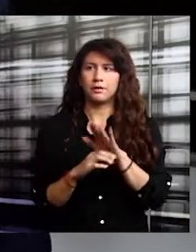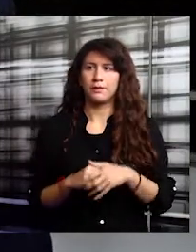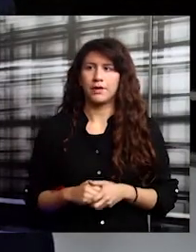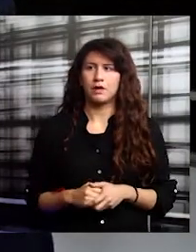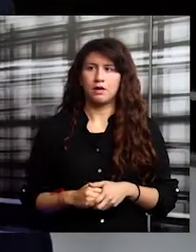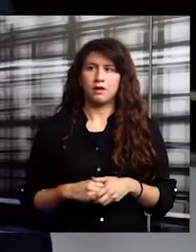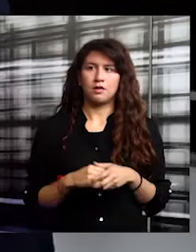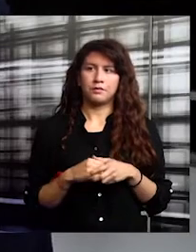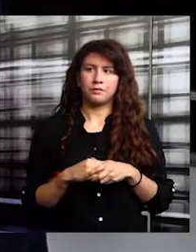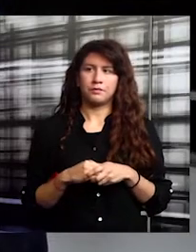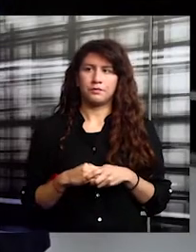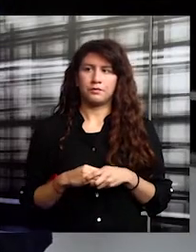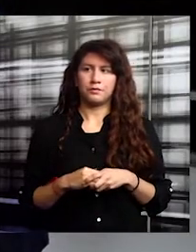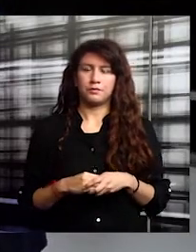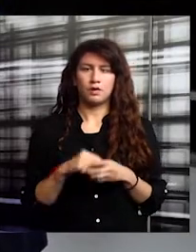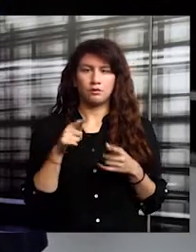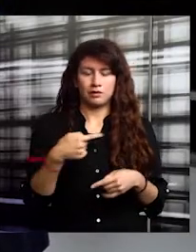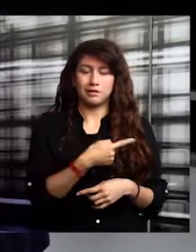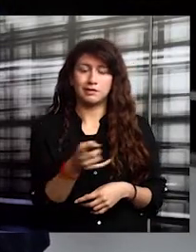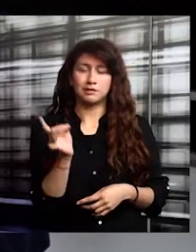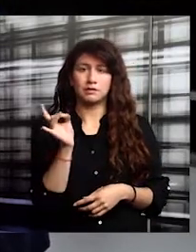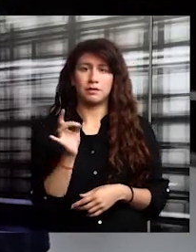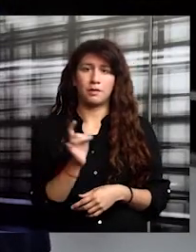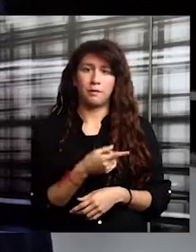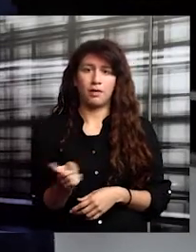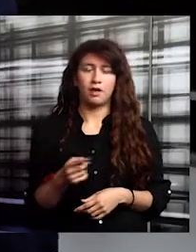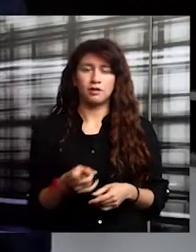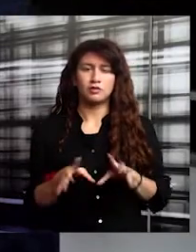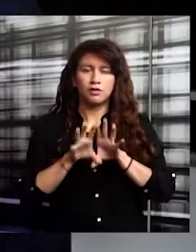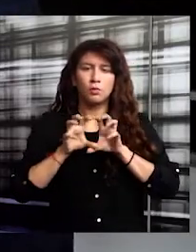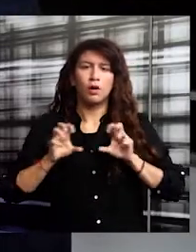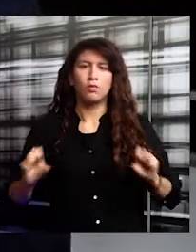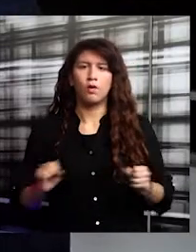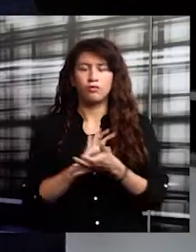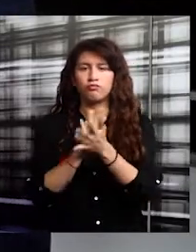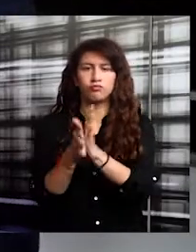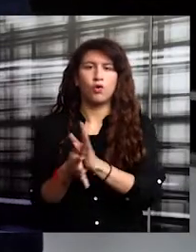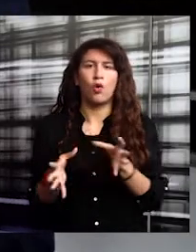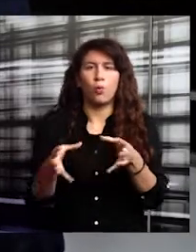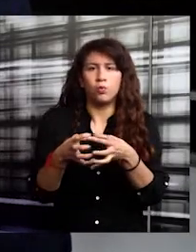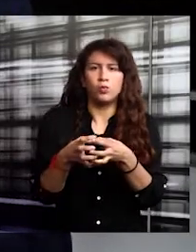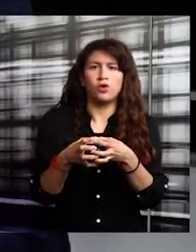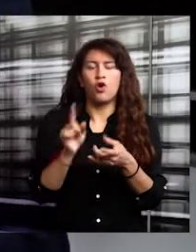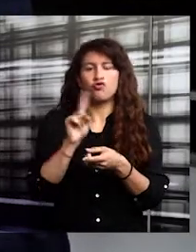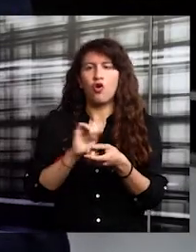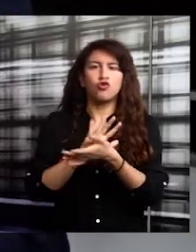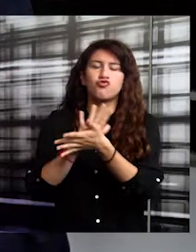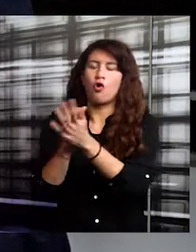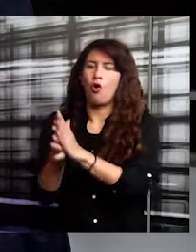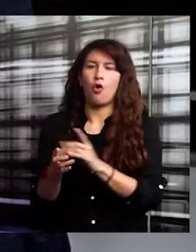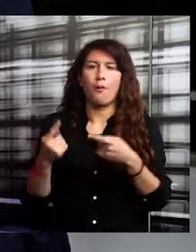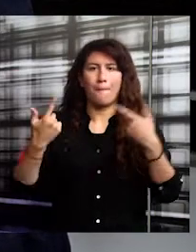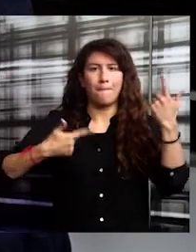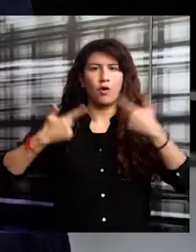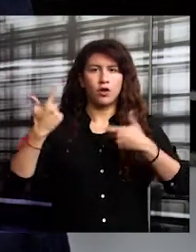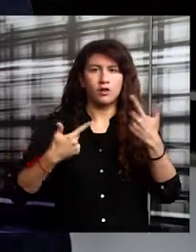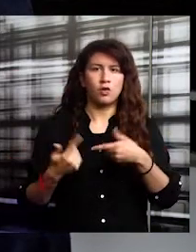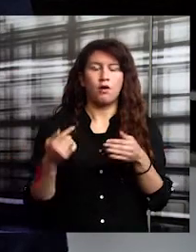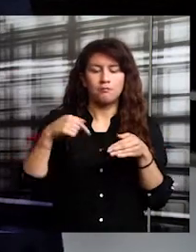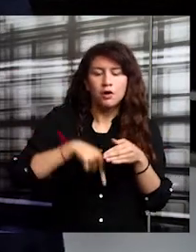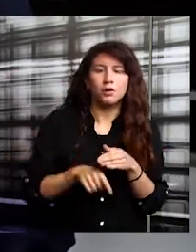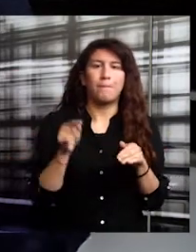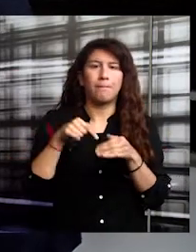como bien sabemos todos, durante esta semana se llegó a un acuerdo transversal, aunque no estuvieron todos los partidos políticos